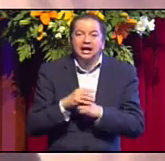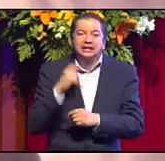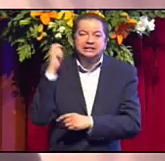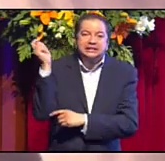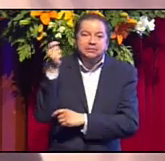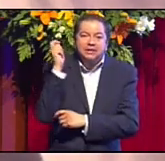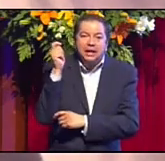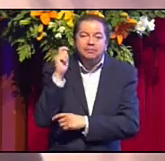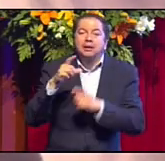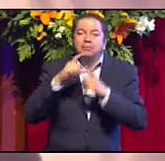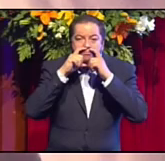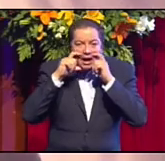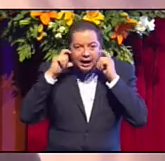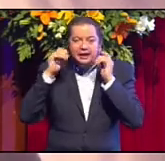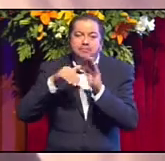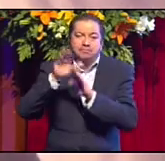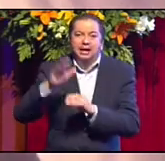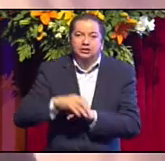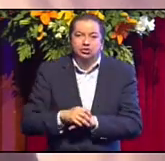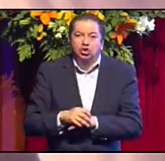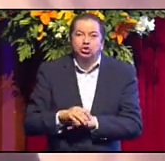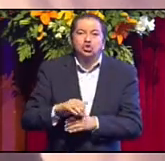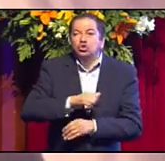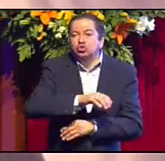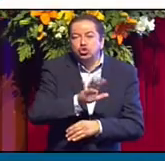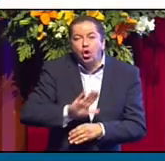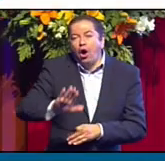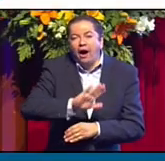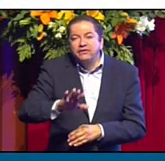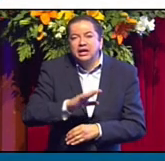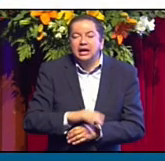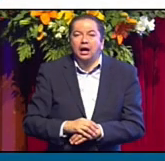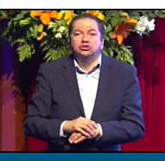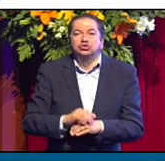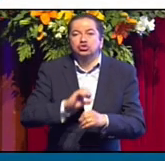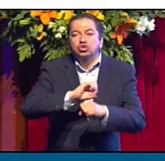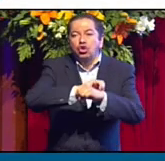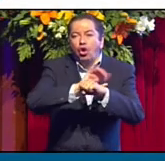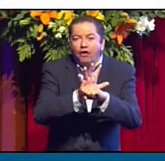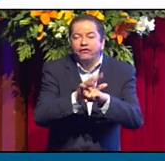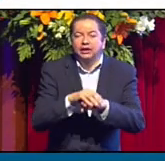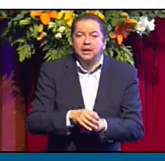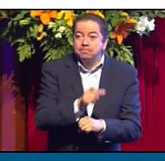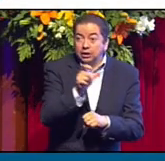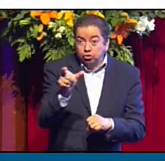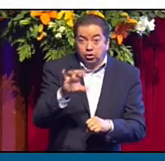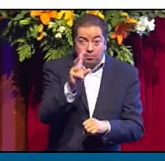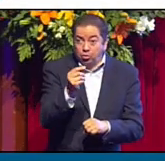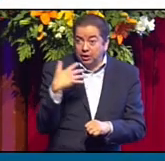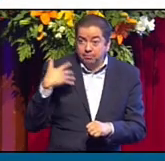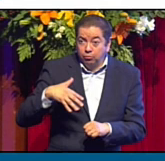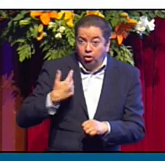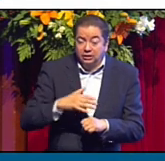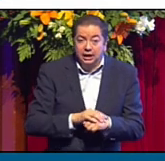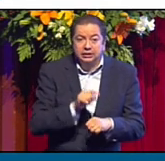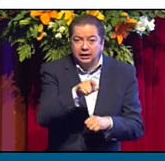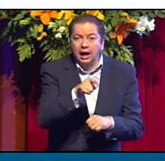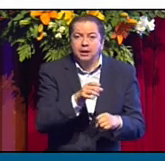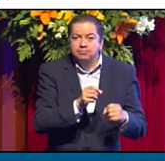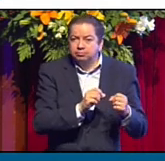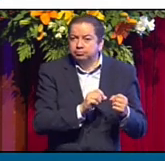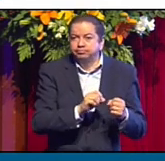con mascarilla. Estábamos todavía con el tema del COVID muy latente. Gente muy importante en nuestras vidas había